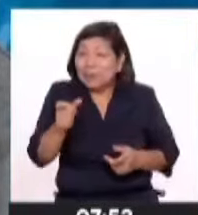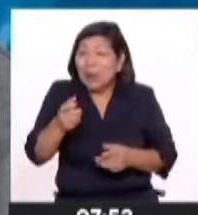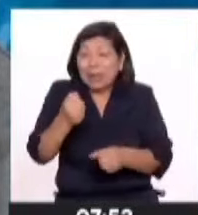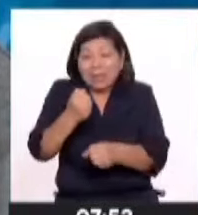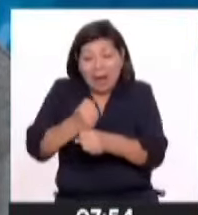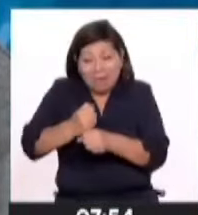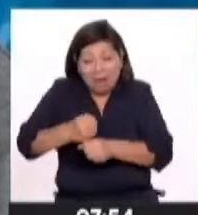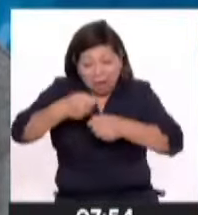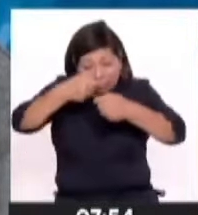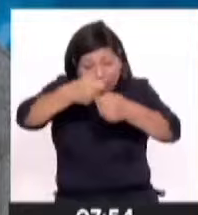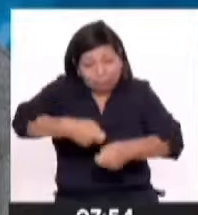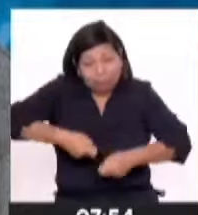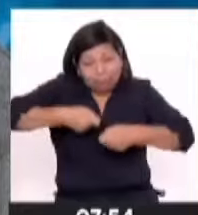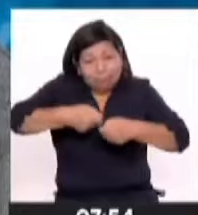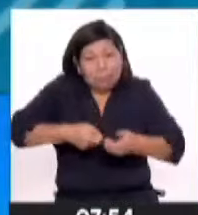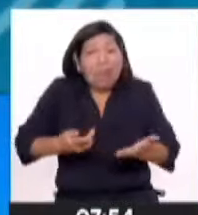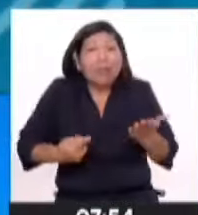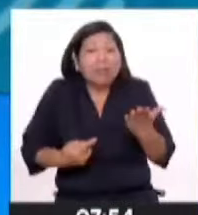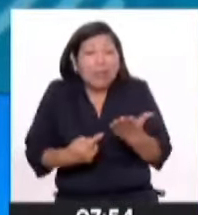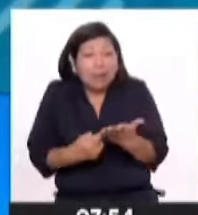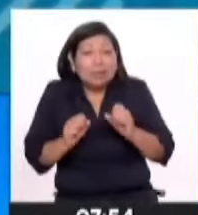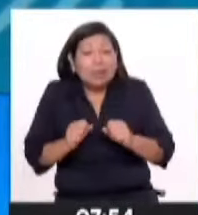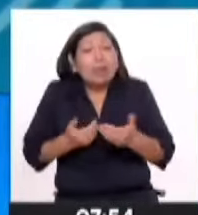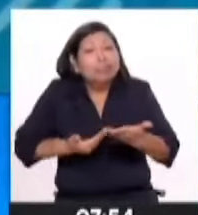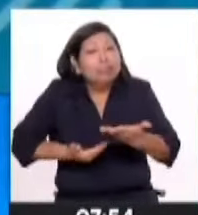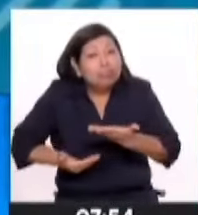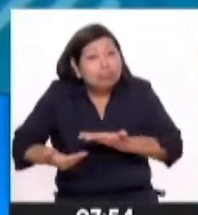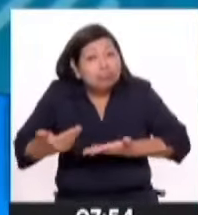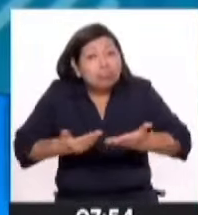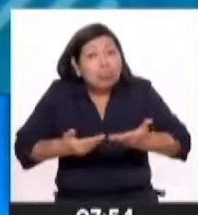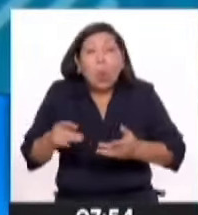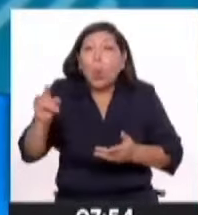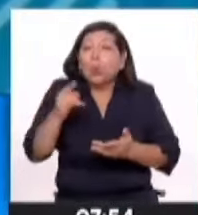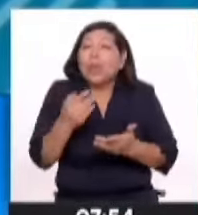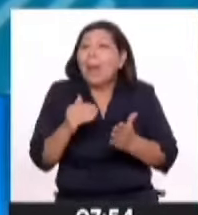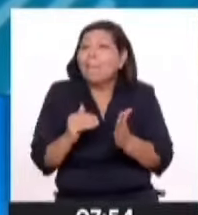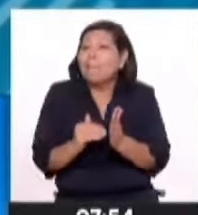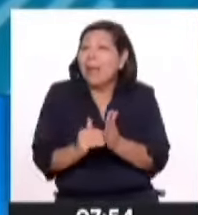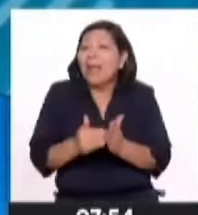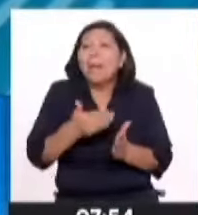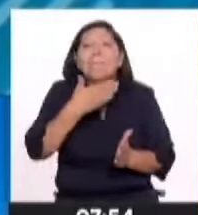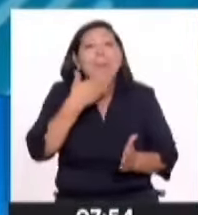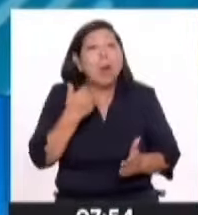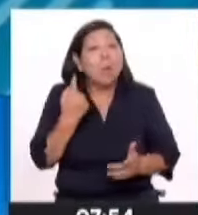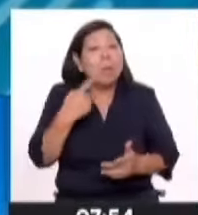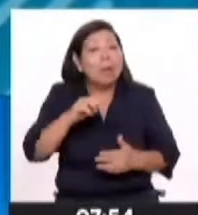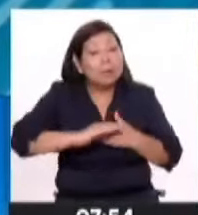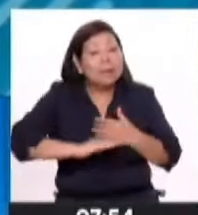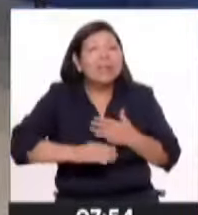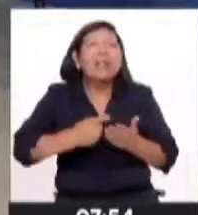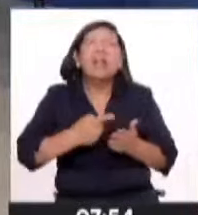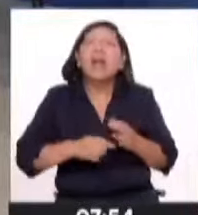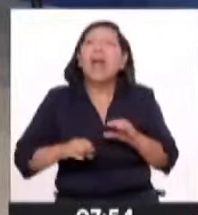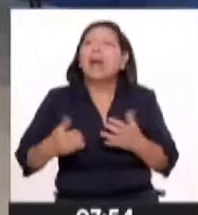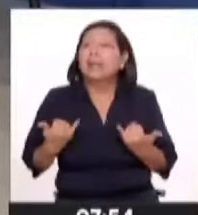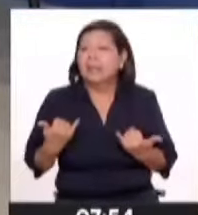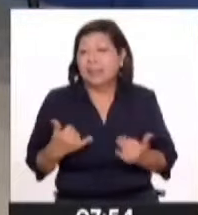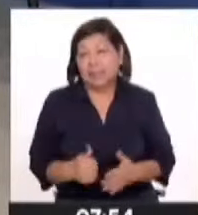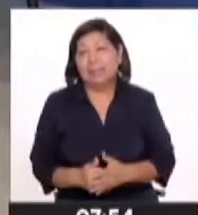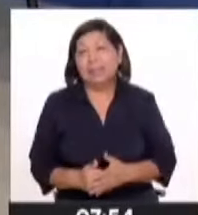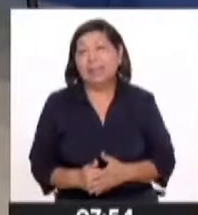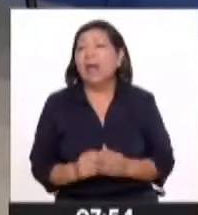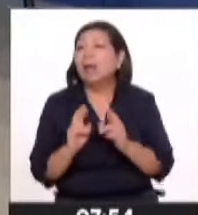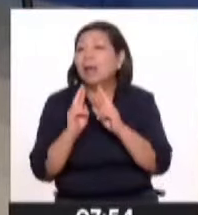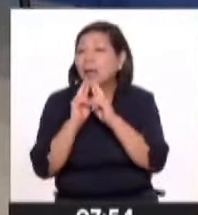agricultores tienen acceso a tecnología que les permita una utilización más idónea de estos suelos. ¿Qué se está haciendo en ese sentido?